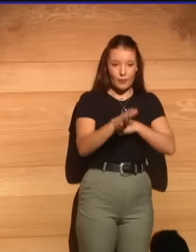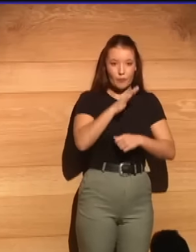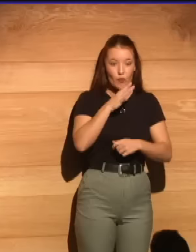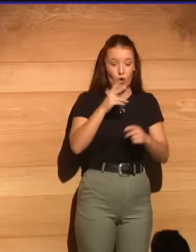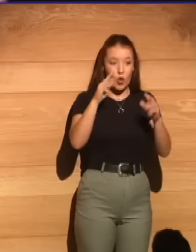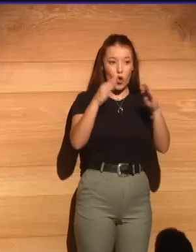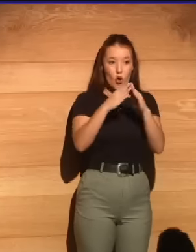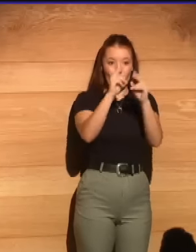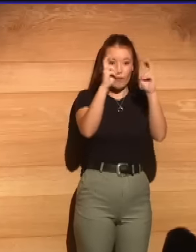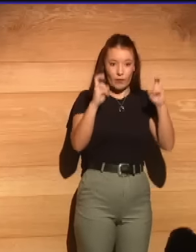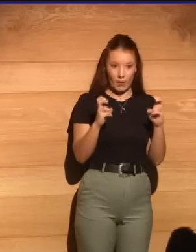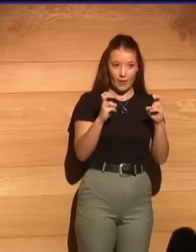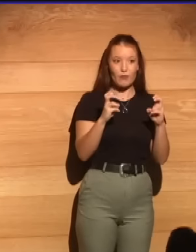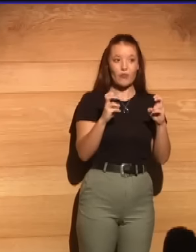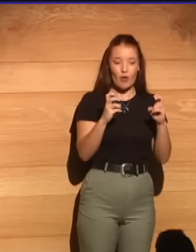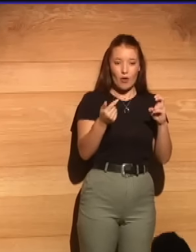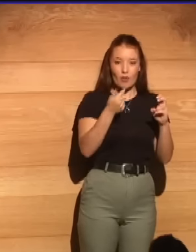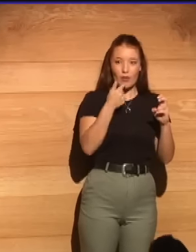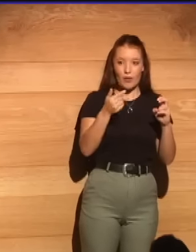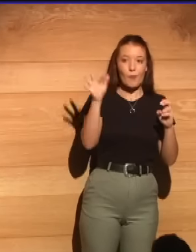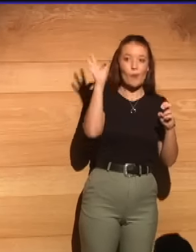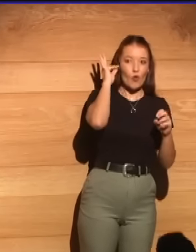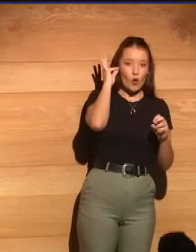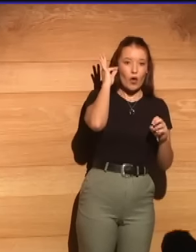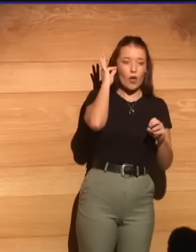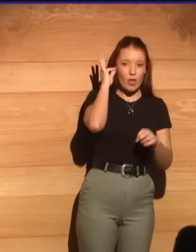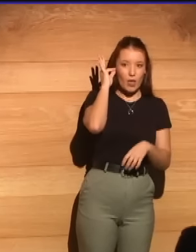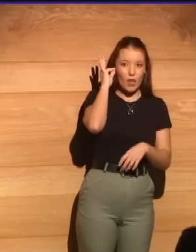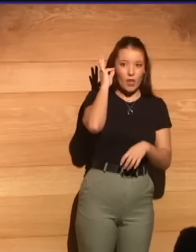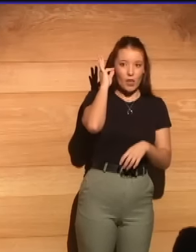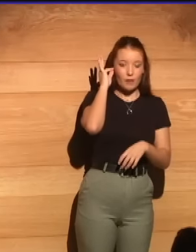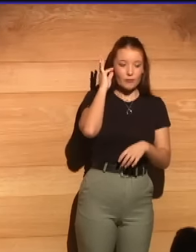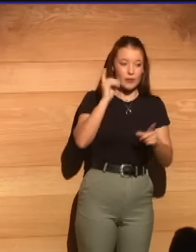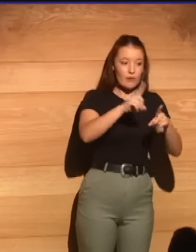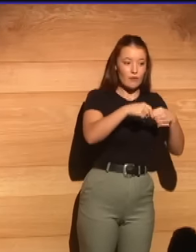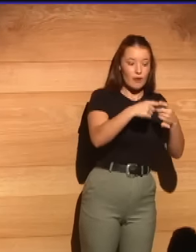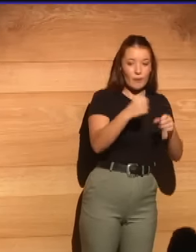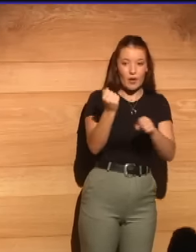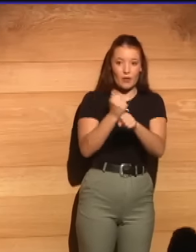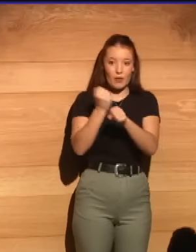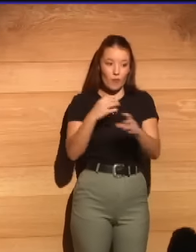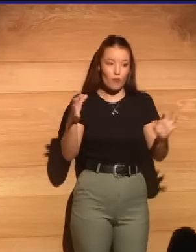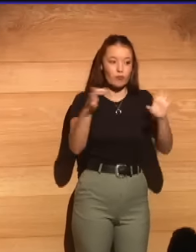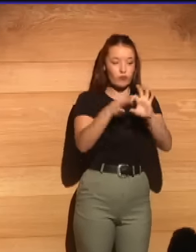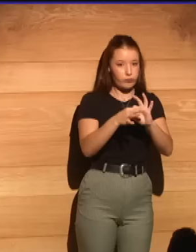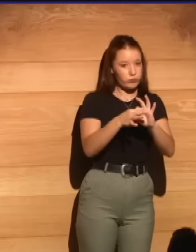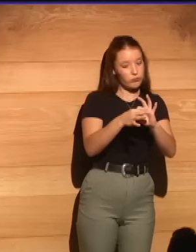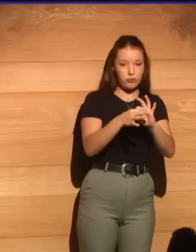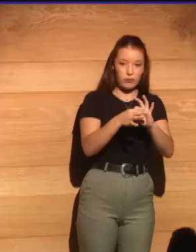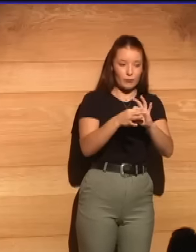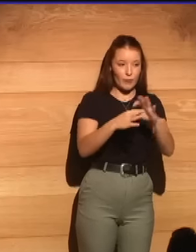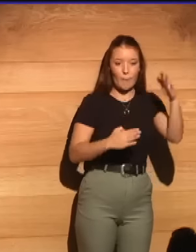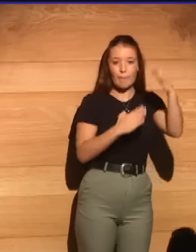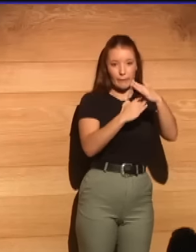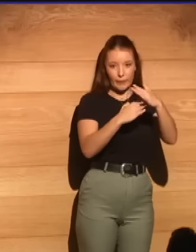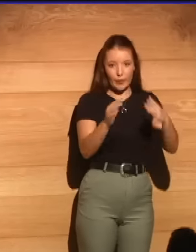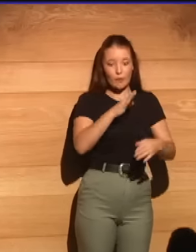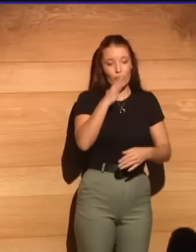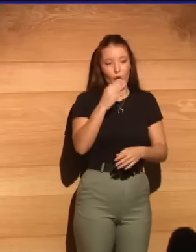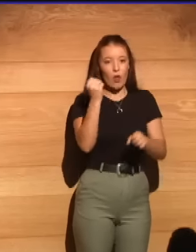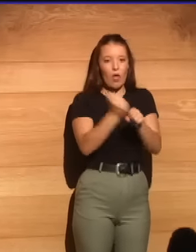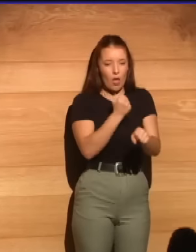tenido sobre sus espaldas toda la conciliación, se ha ido directamente al traste porque ha tenido que trabajar y